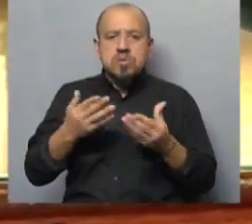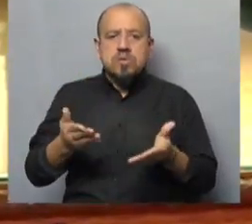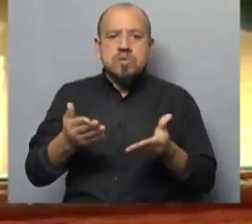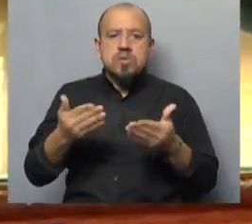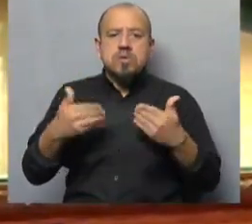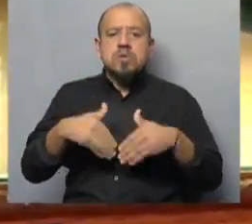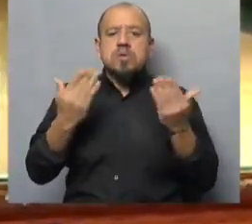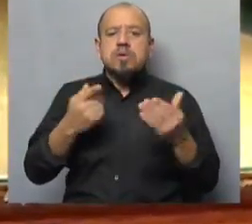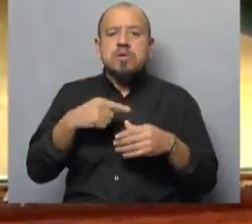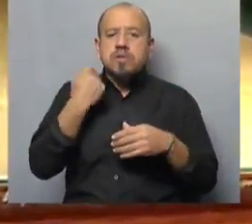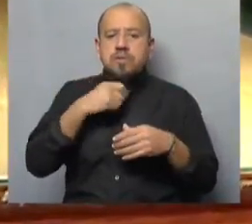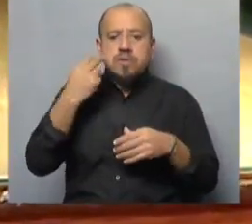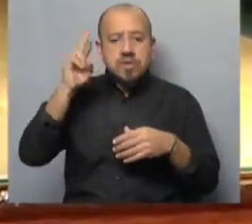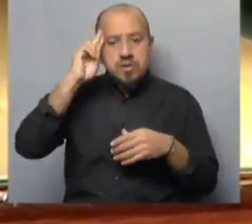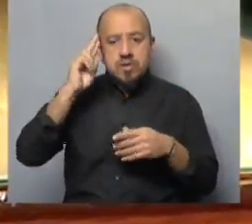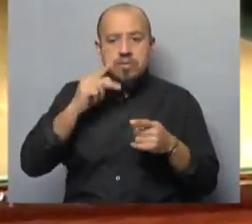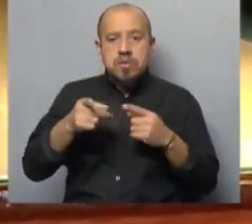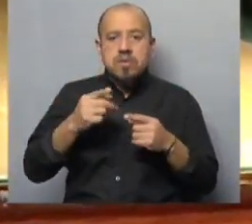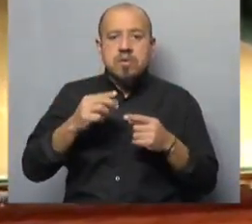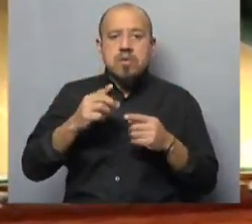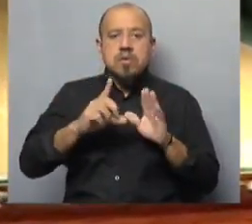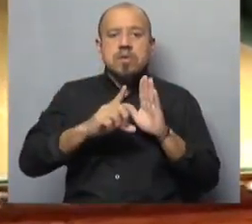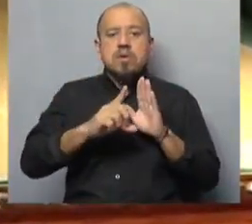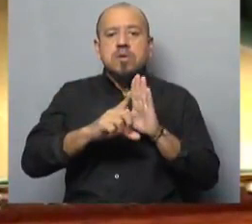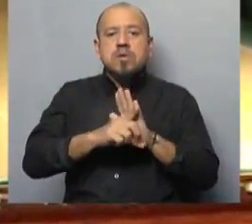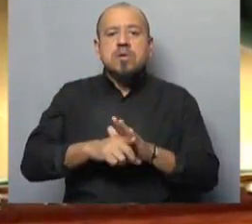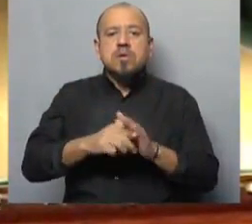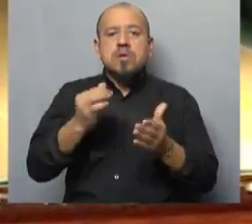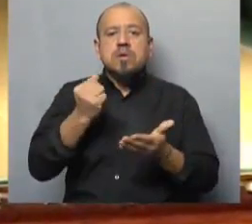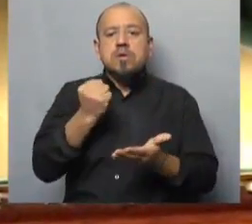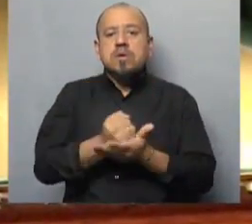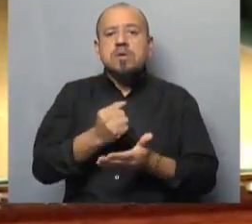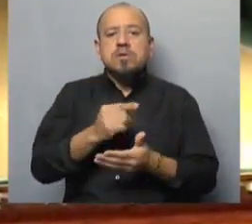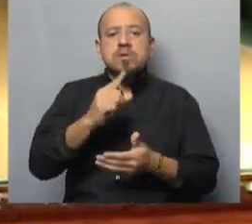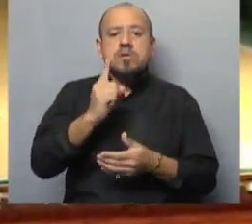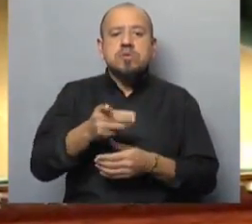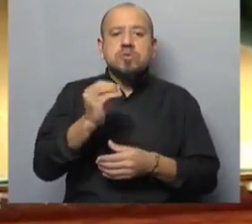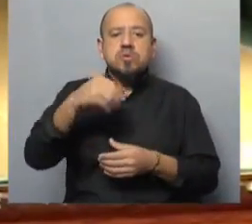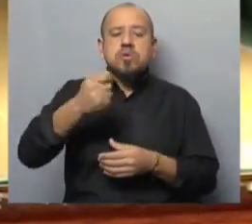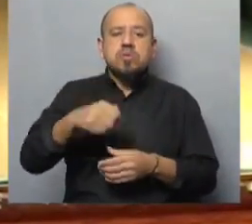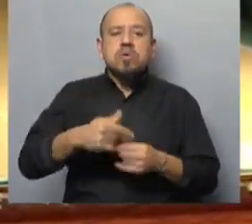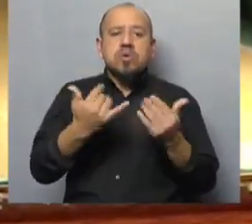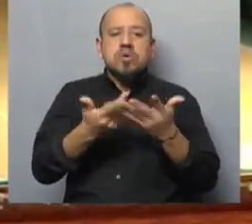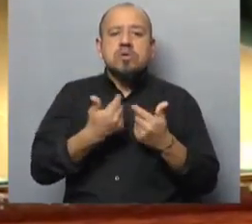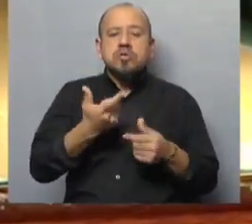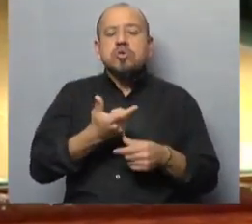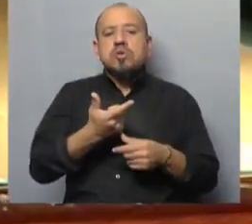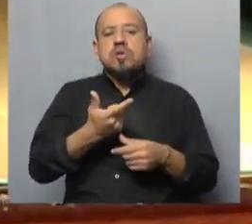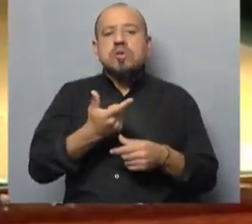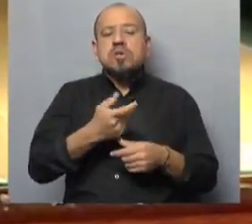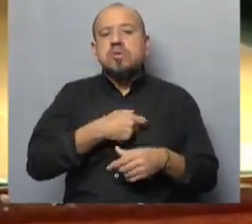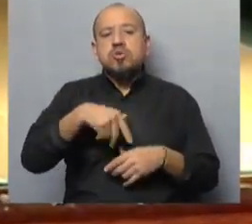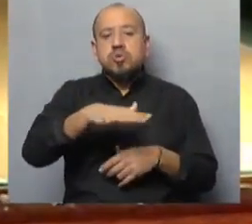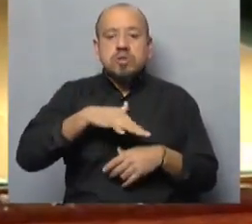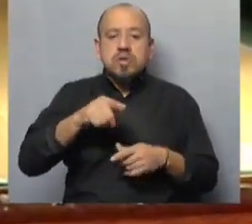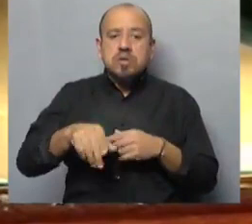falta de respeto por parte de legisladores llamar sellos de goma a organizaciones sociales son personas que muchas